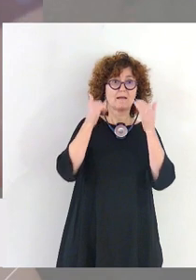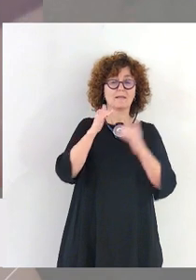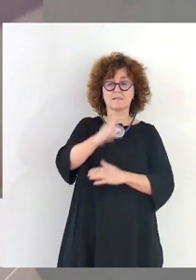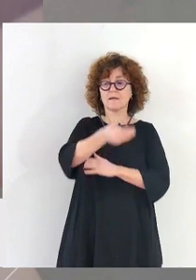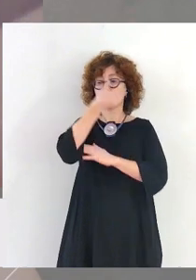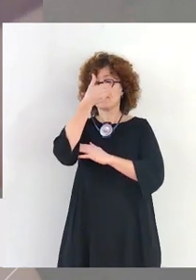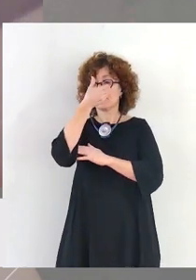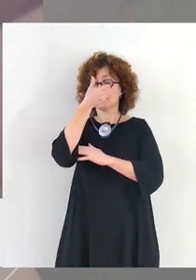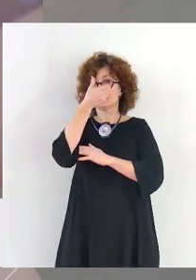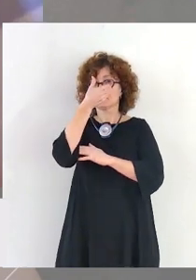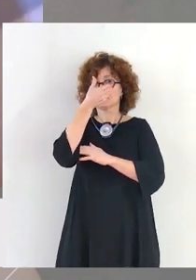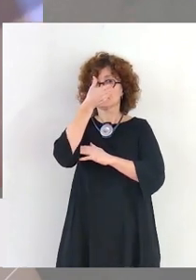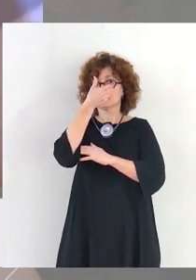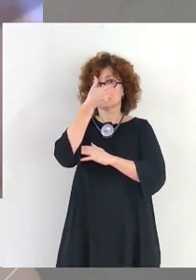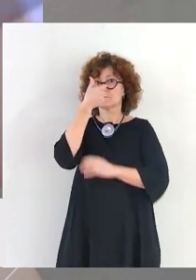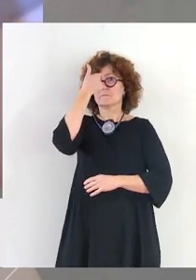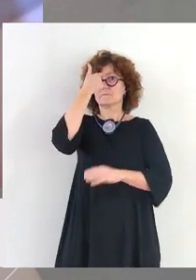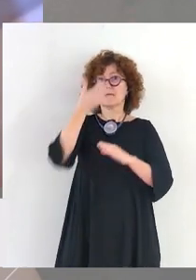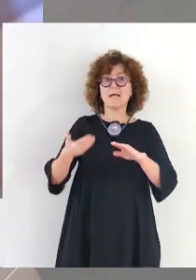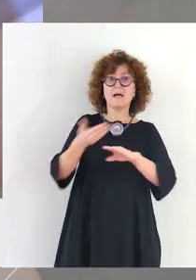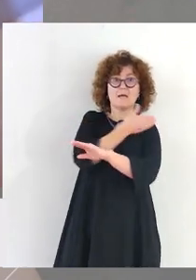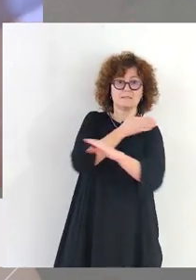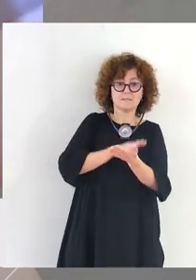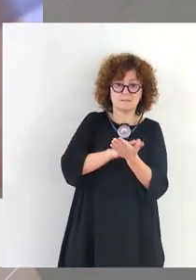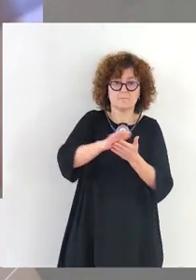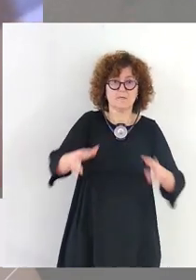en cuenta todos los impactos